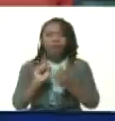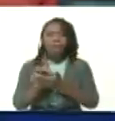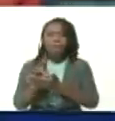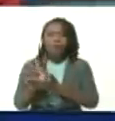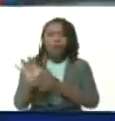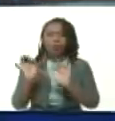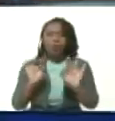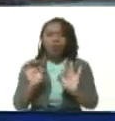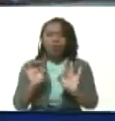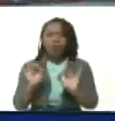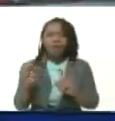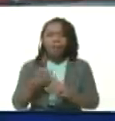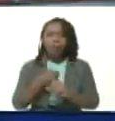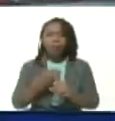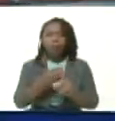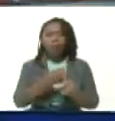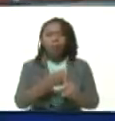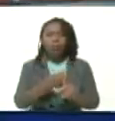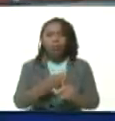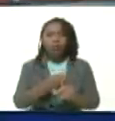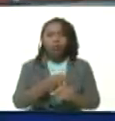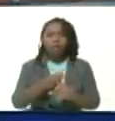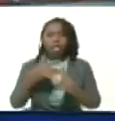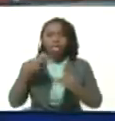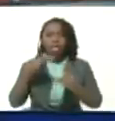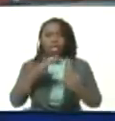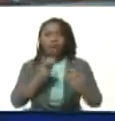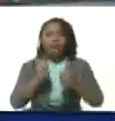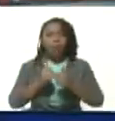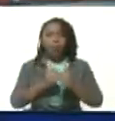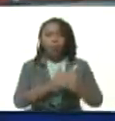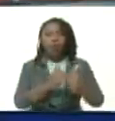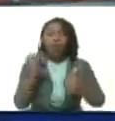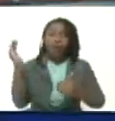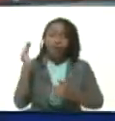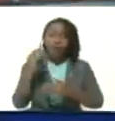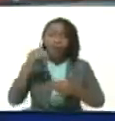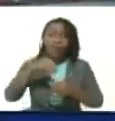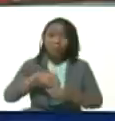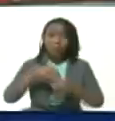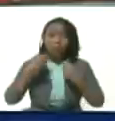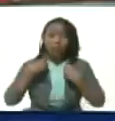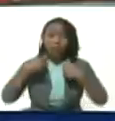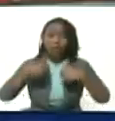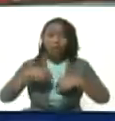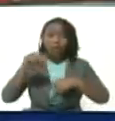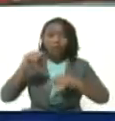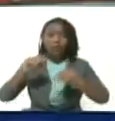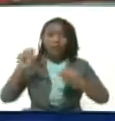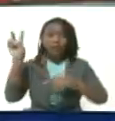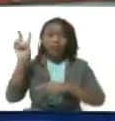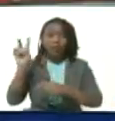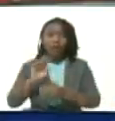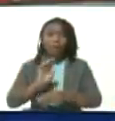exclusiones, sin maltrato, sin persecución, que vengan a vivir en su tierra venezolana. Por